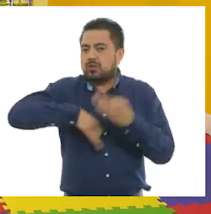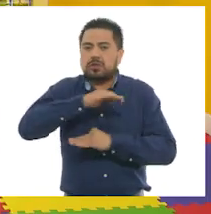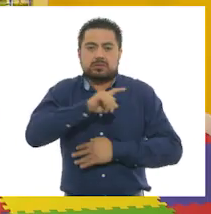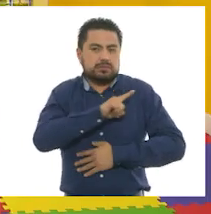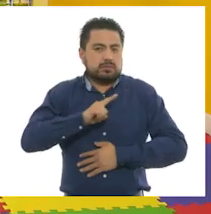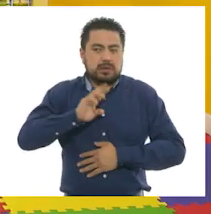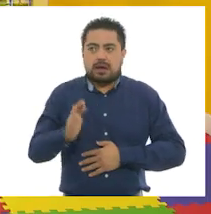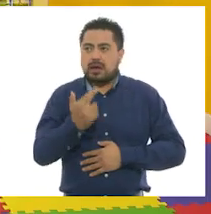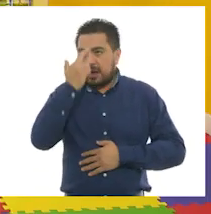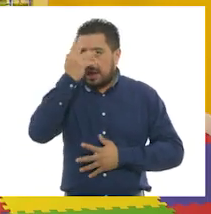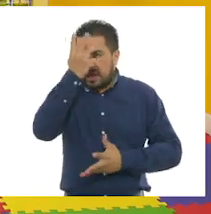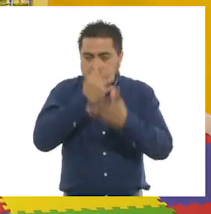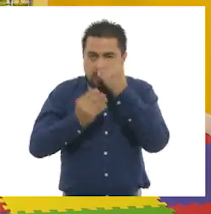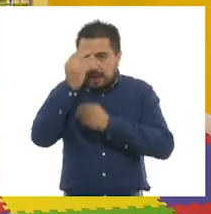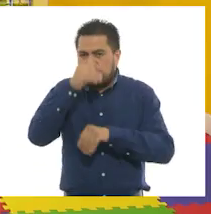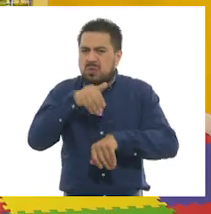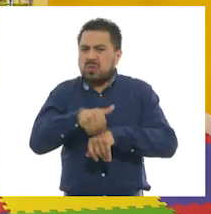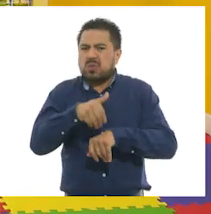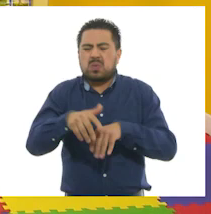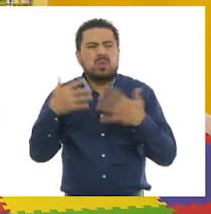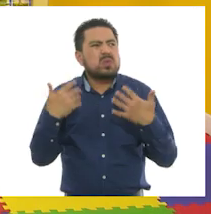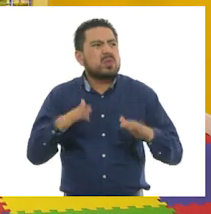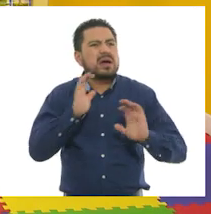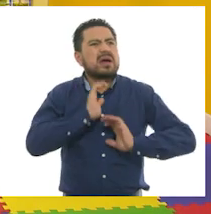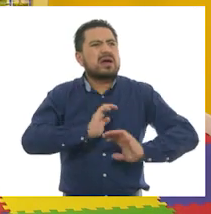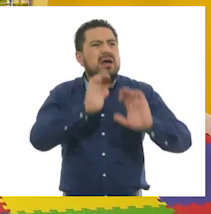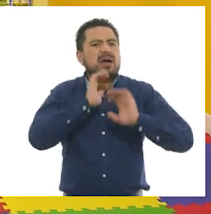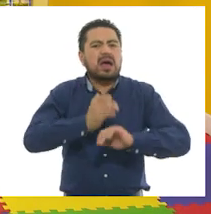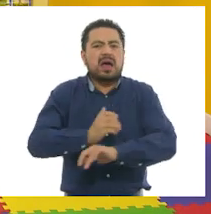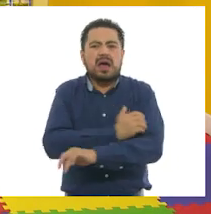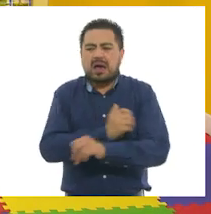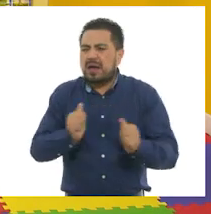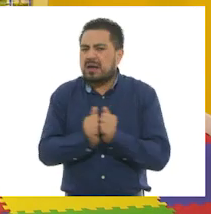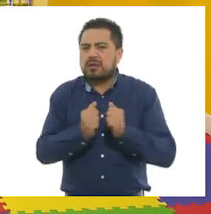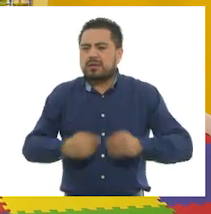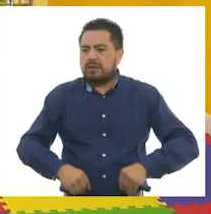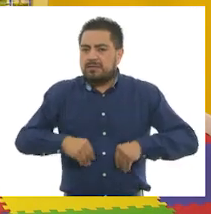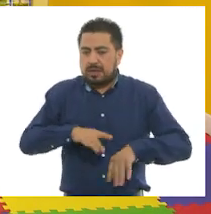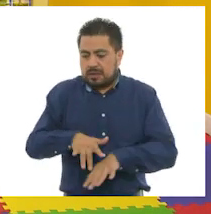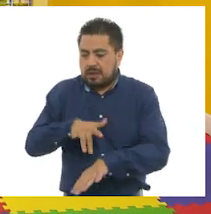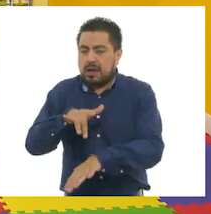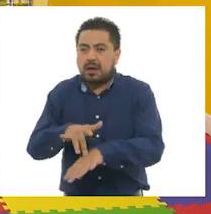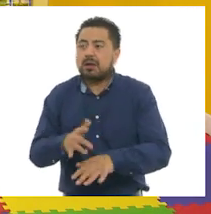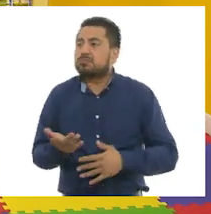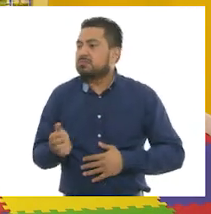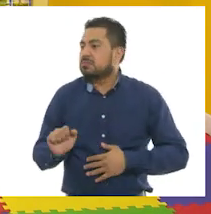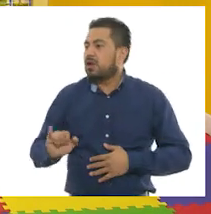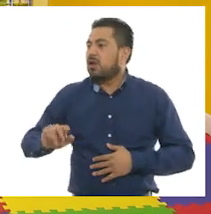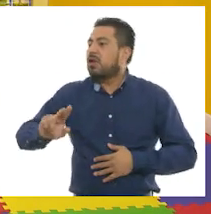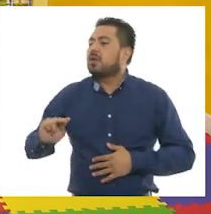recordamos y aprendemos un gran número de canciones que acompañan nuestra vivencia. ¿A poco no, Adriana?